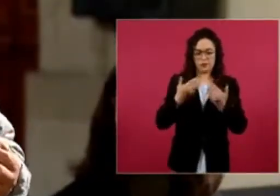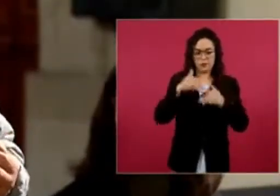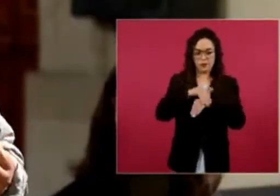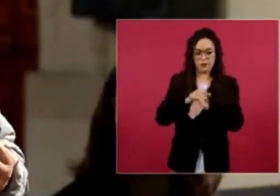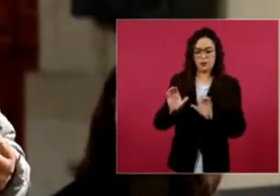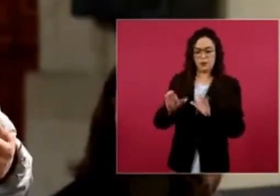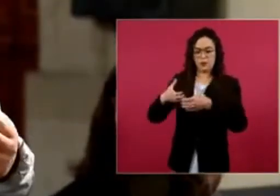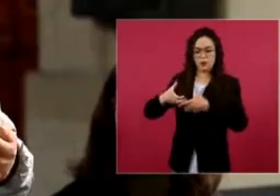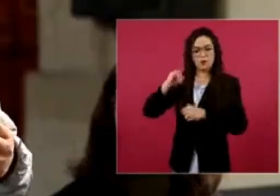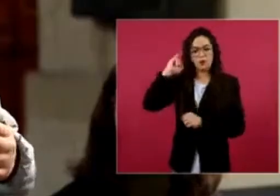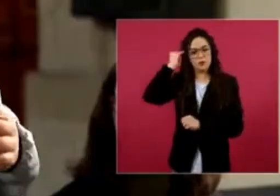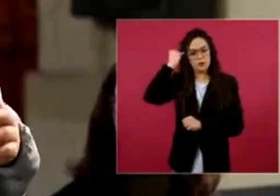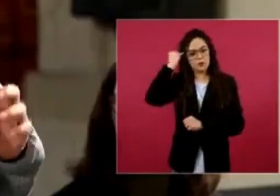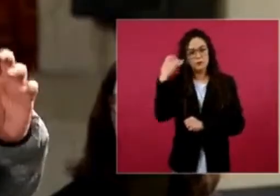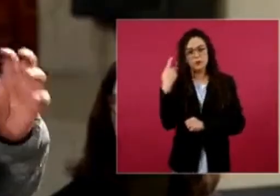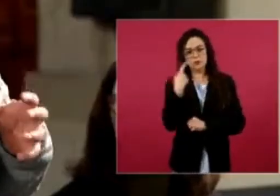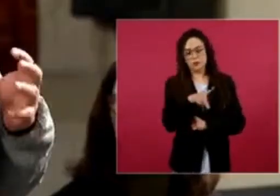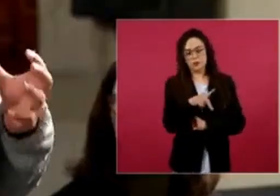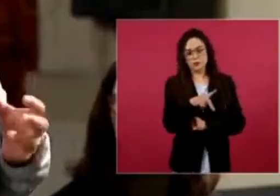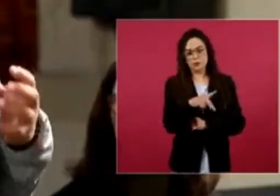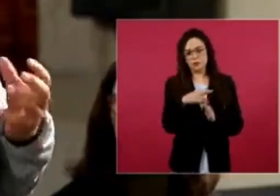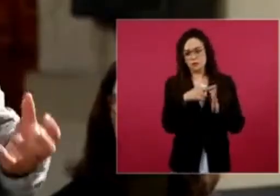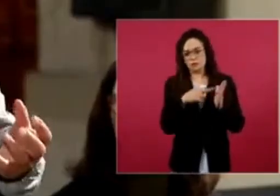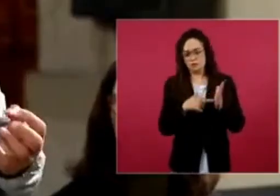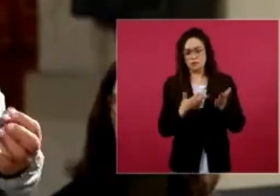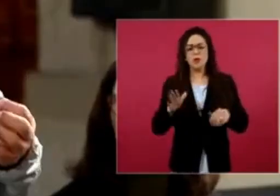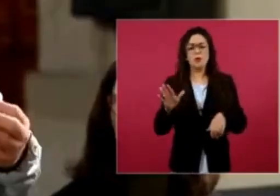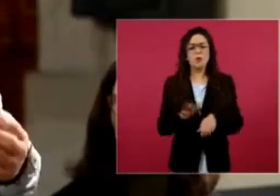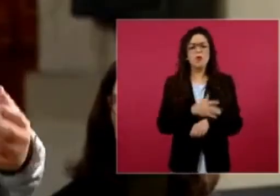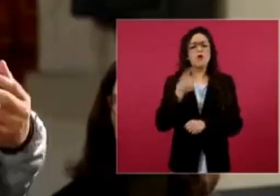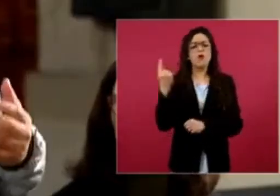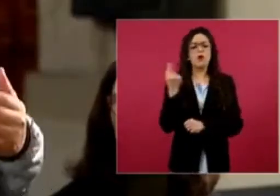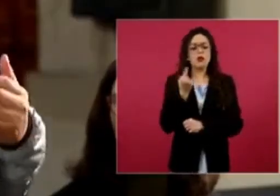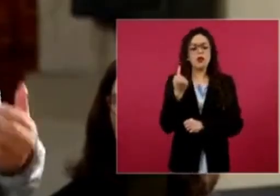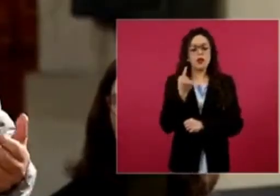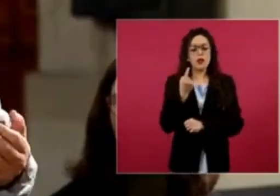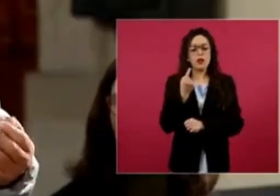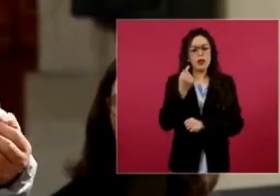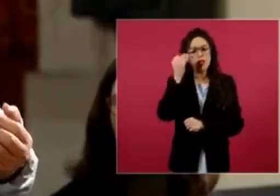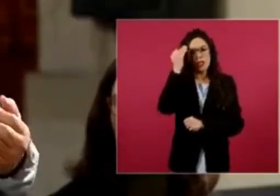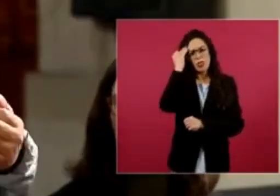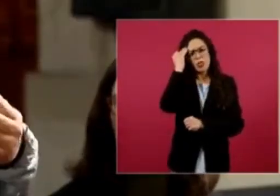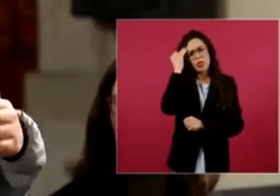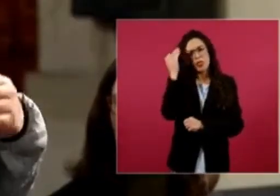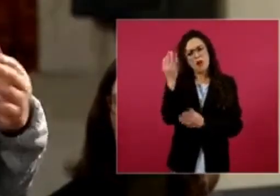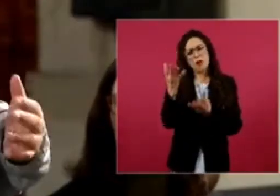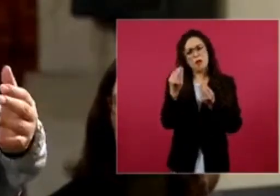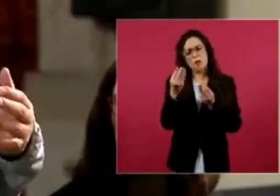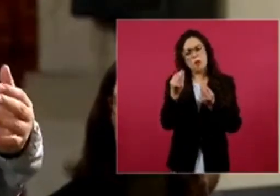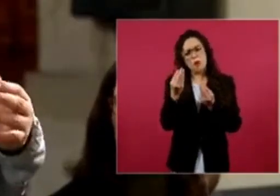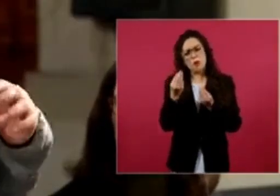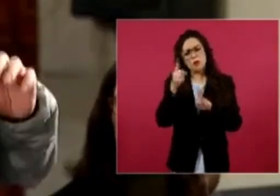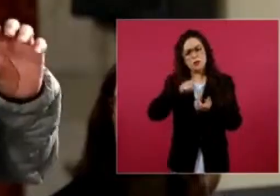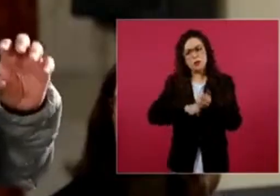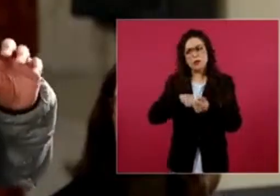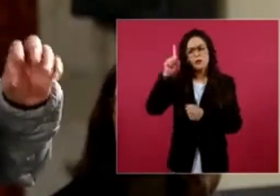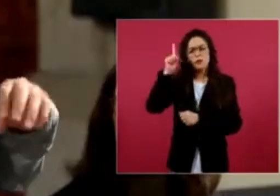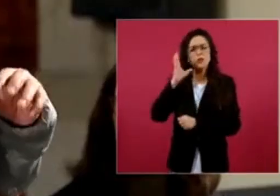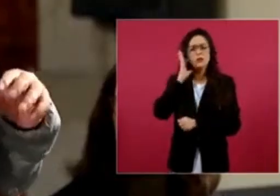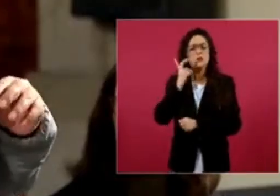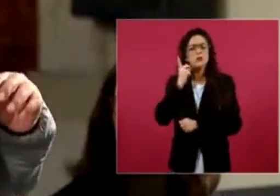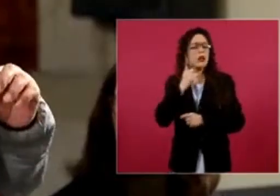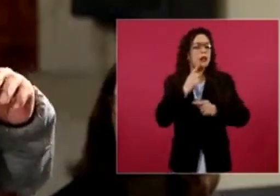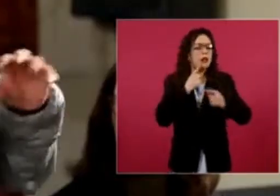indígenas. ¿Por qué se tardó tanto la discusión de esta reforma en el Congreso para que